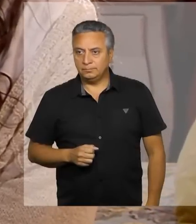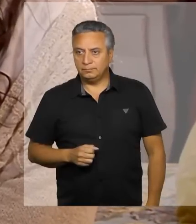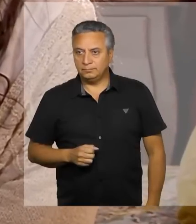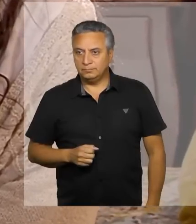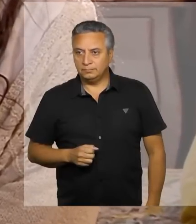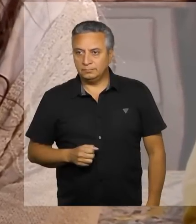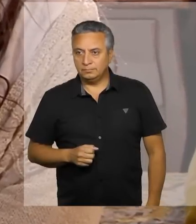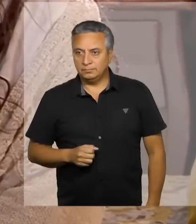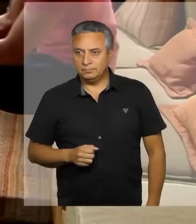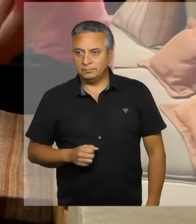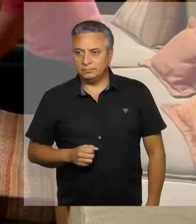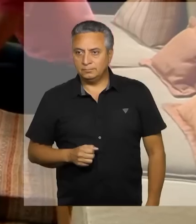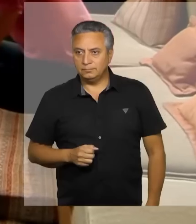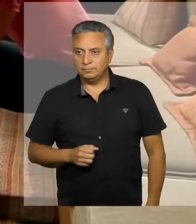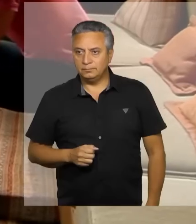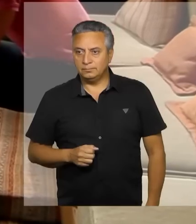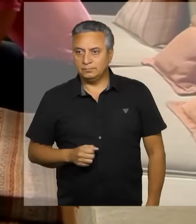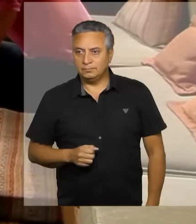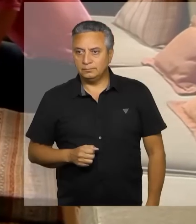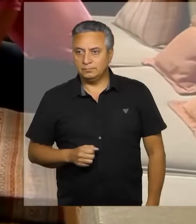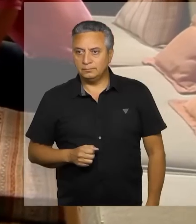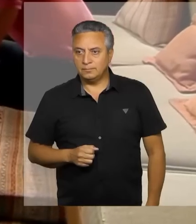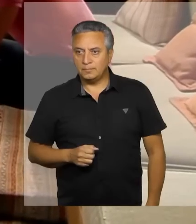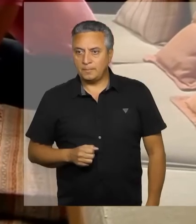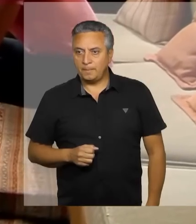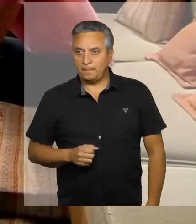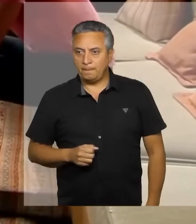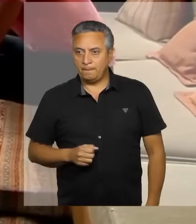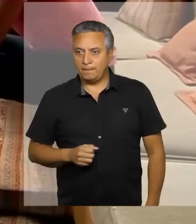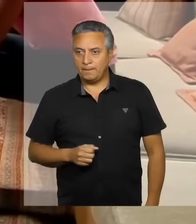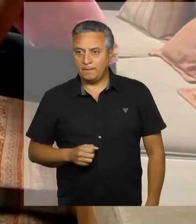¿Qué pasó entre nosotros?